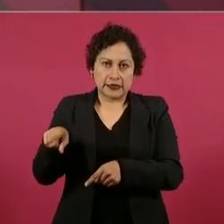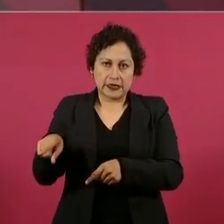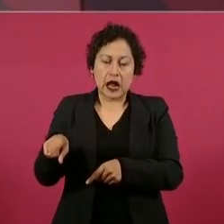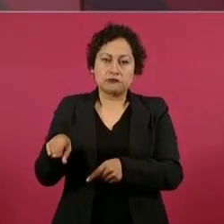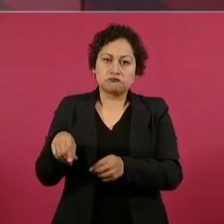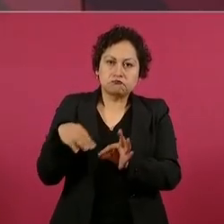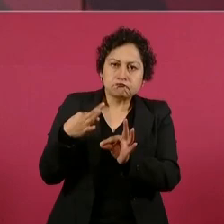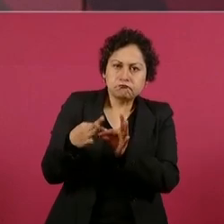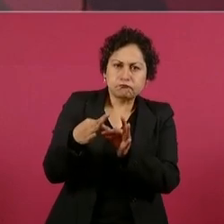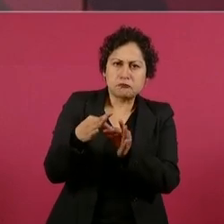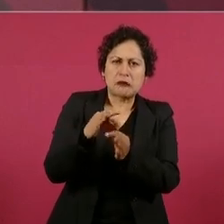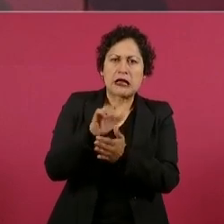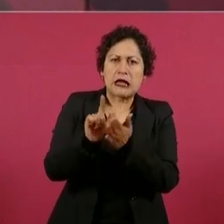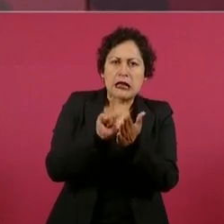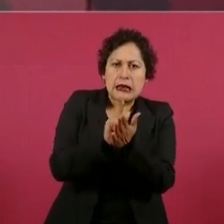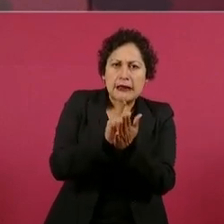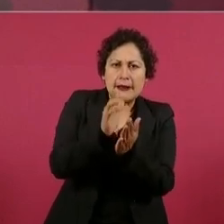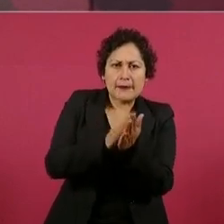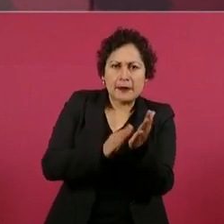ella